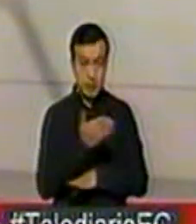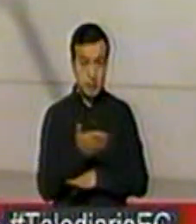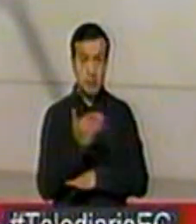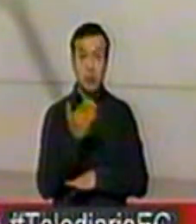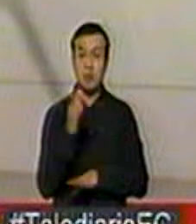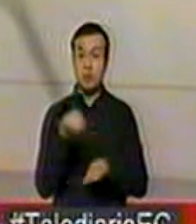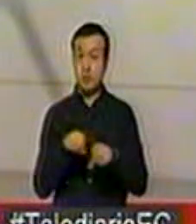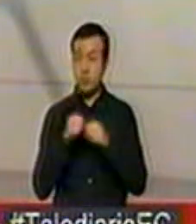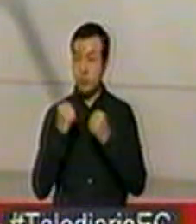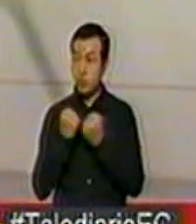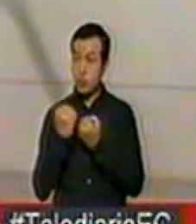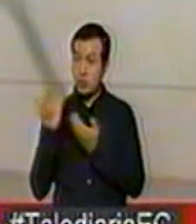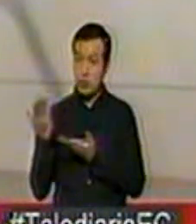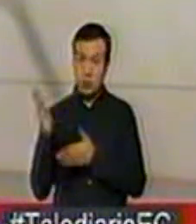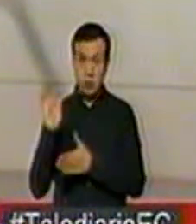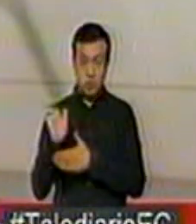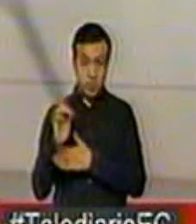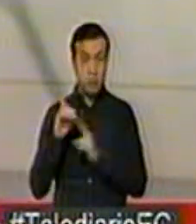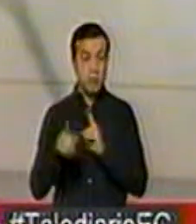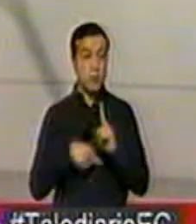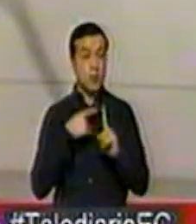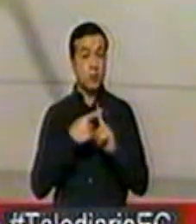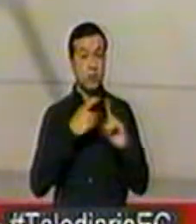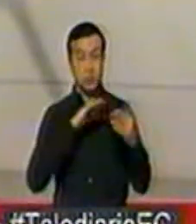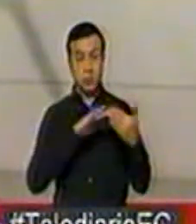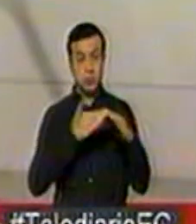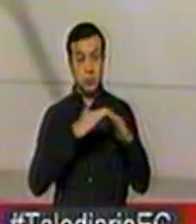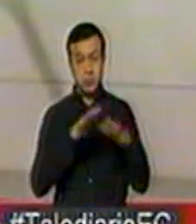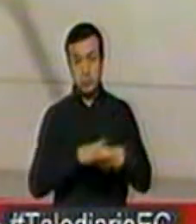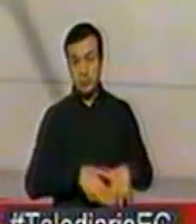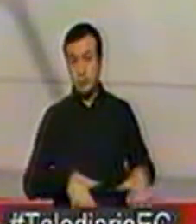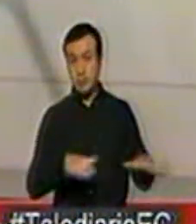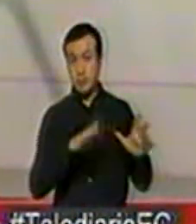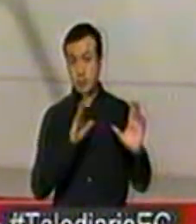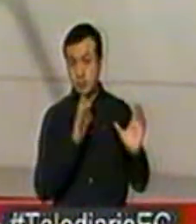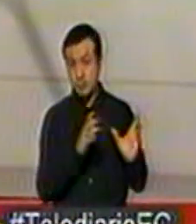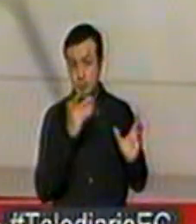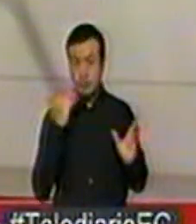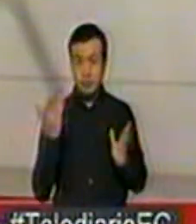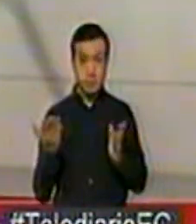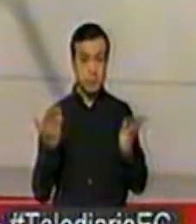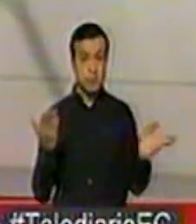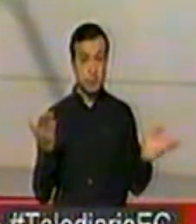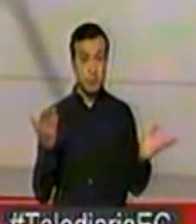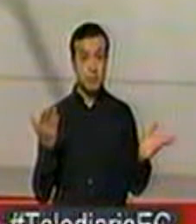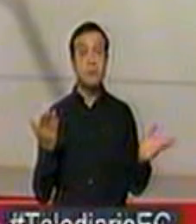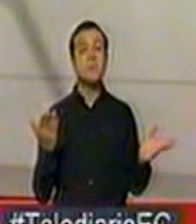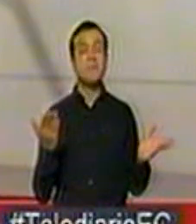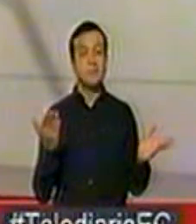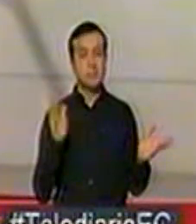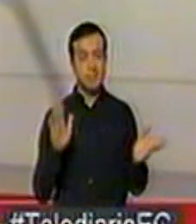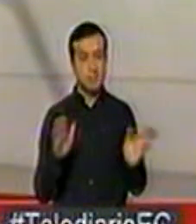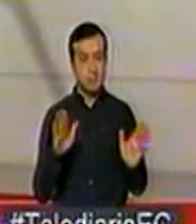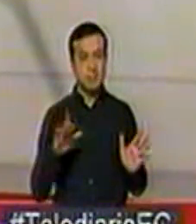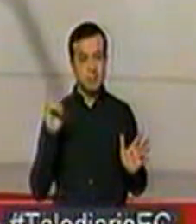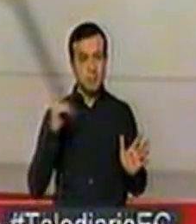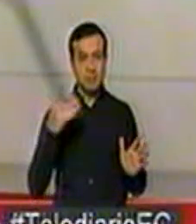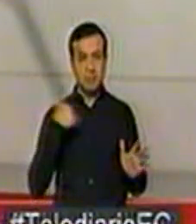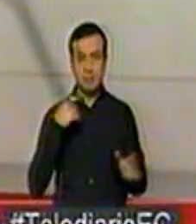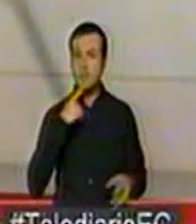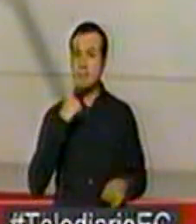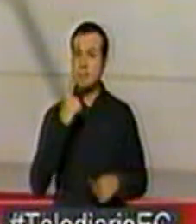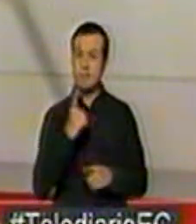la sociedad ecuatoriana como las comunidades que están ingresando al Ecuador